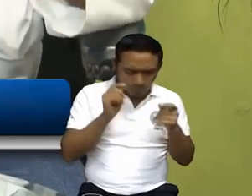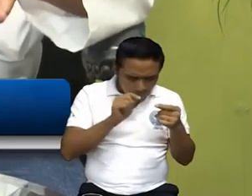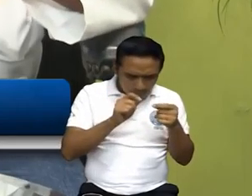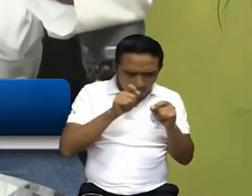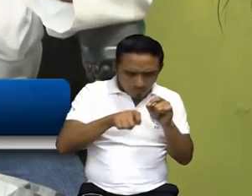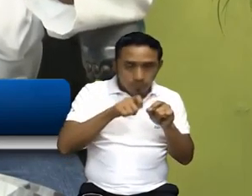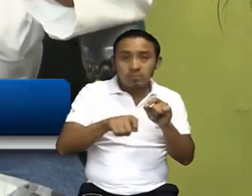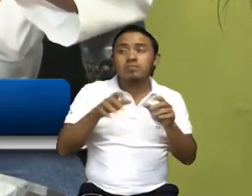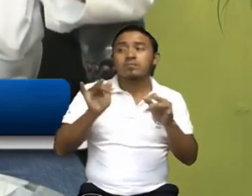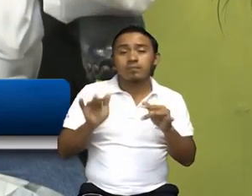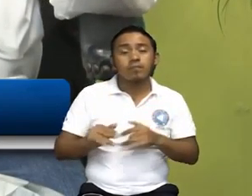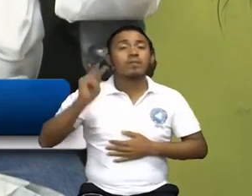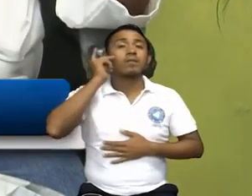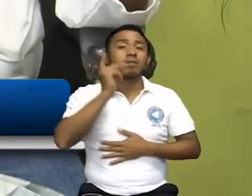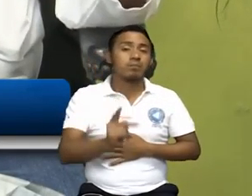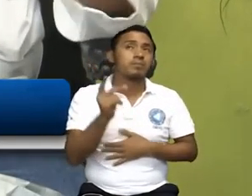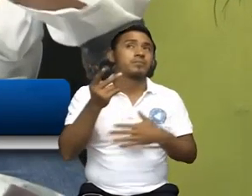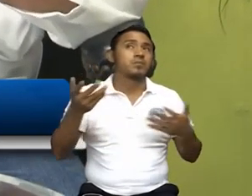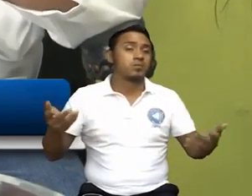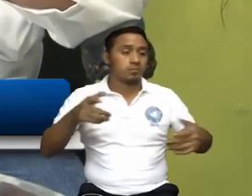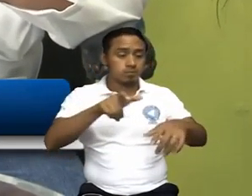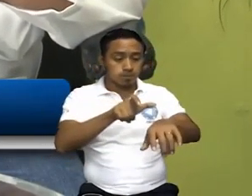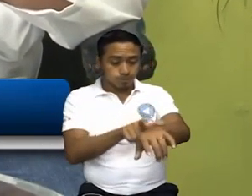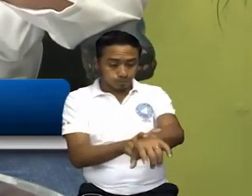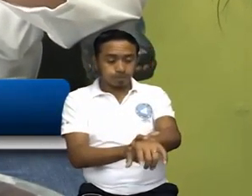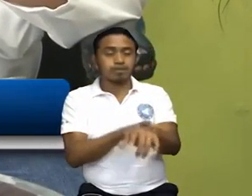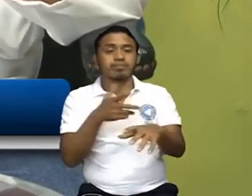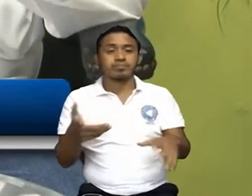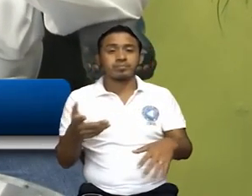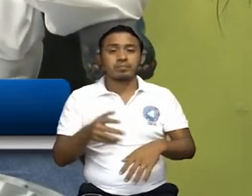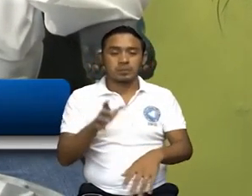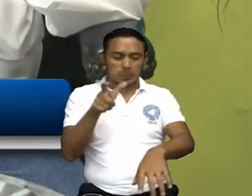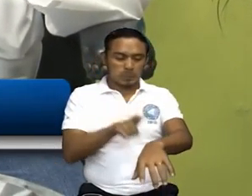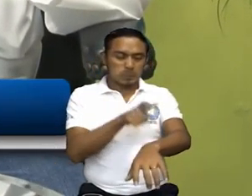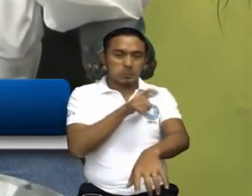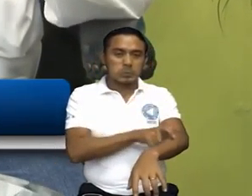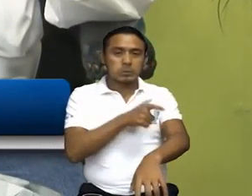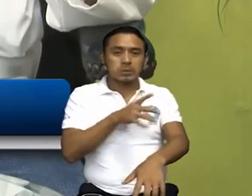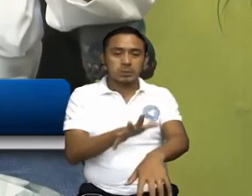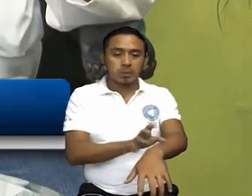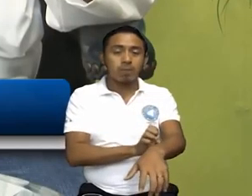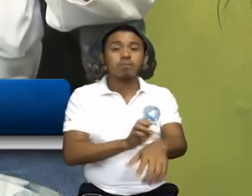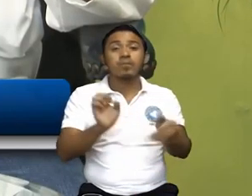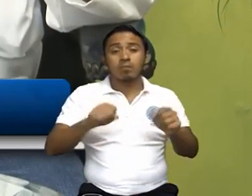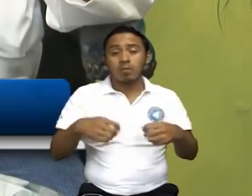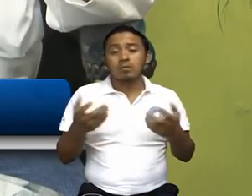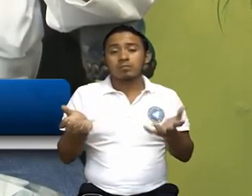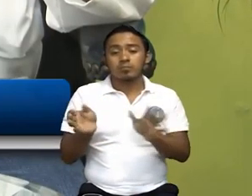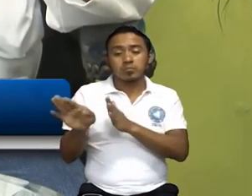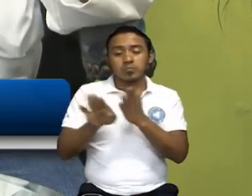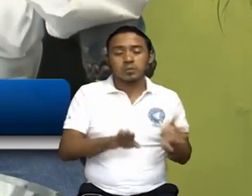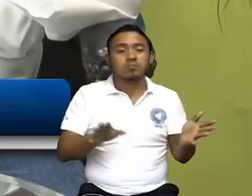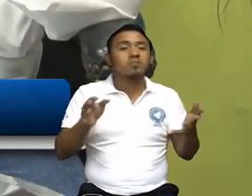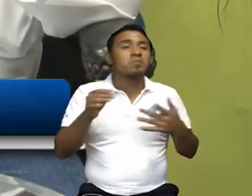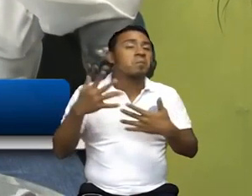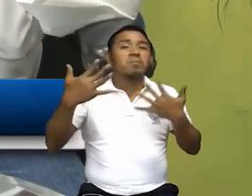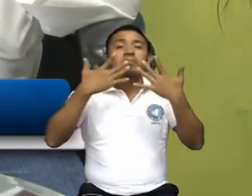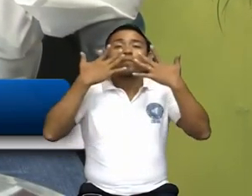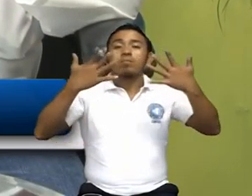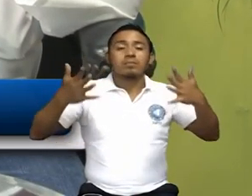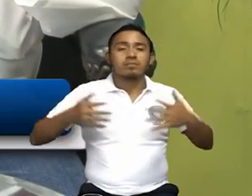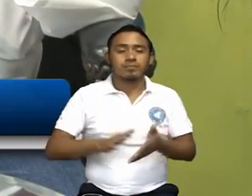han habido eventos y son otros tipos de quemaduras. Incluso hay niños que pueden morir por asfixia.